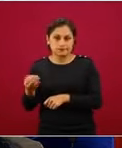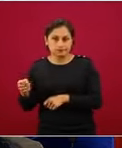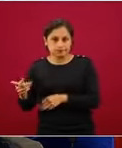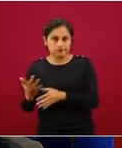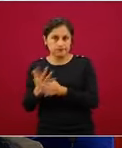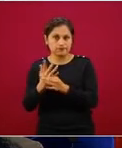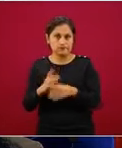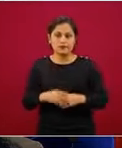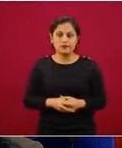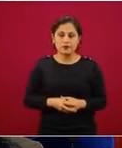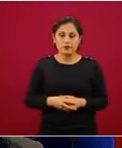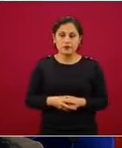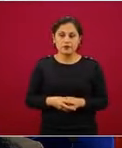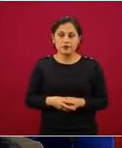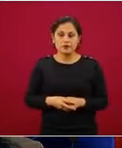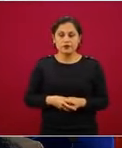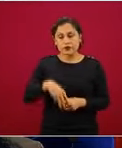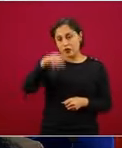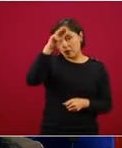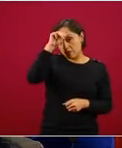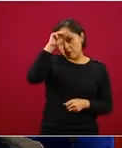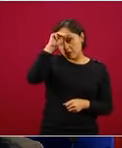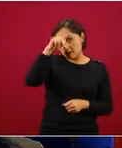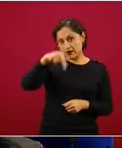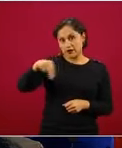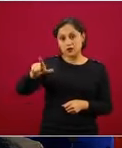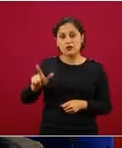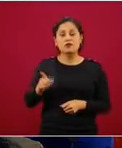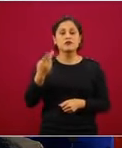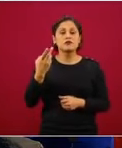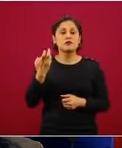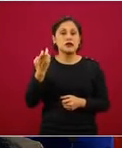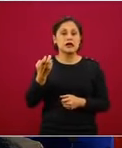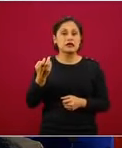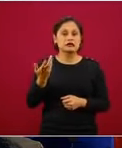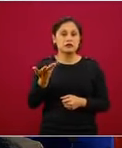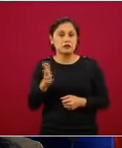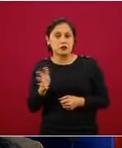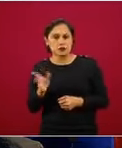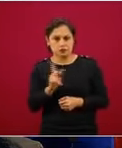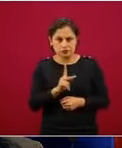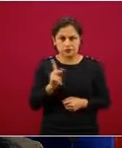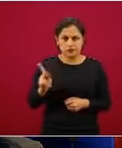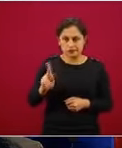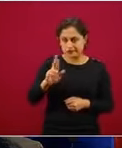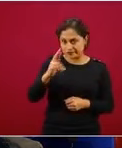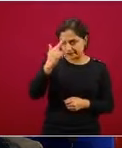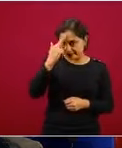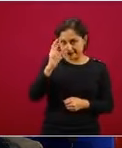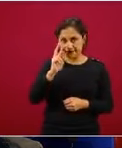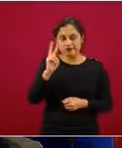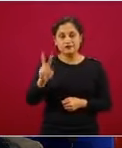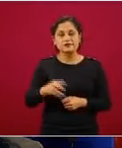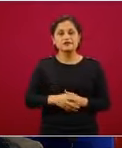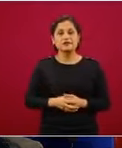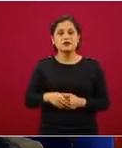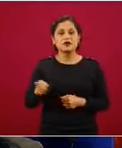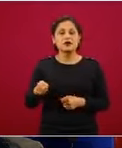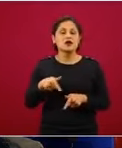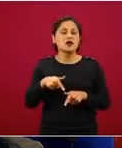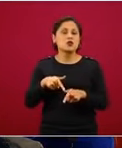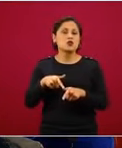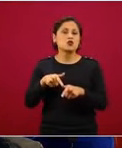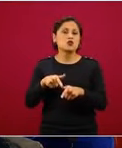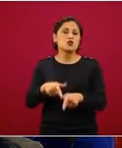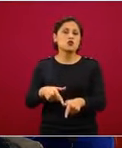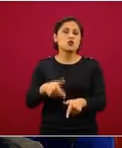siguiente. Finalmente, Monterrey, Nuevo León, un patrón muy semejante como el que pueden ver, una epidemia que se espera va a ser extensa, va a ser larga.